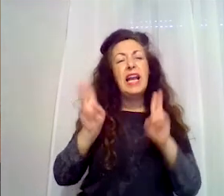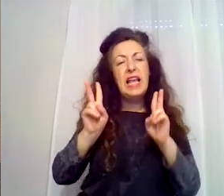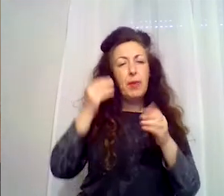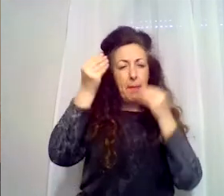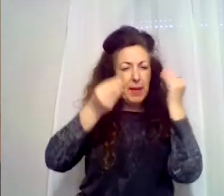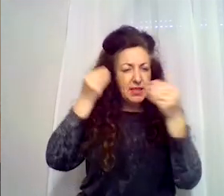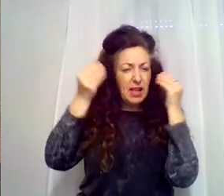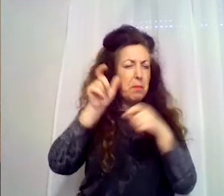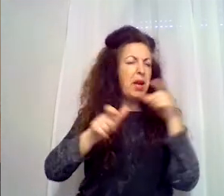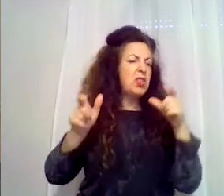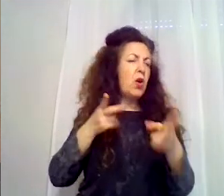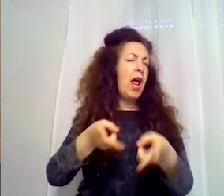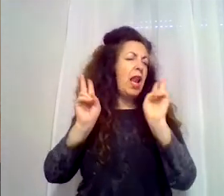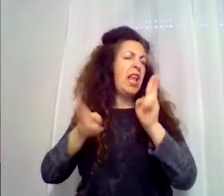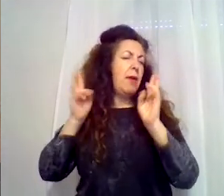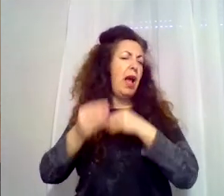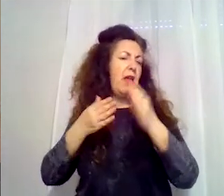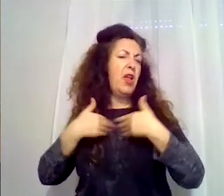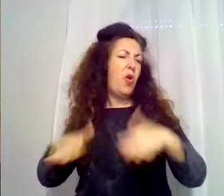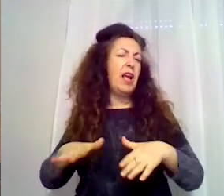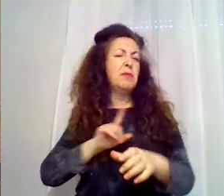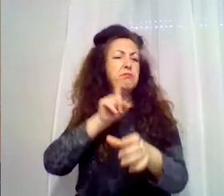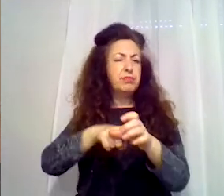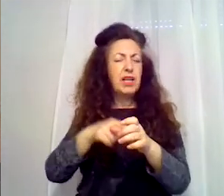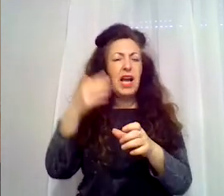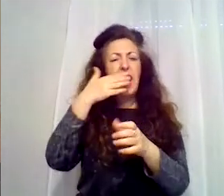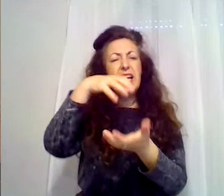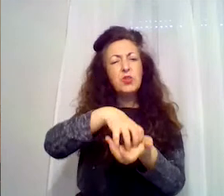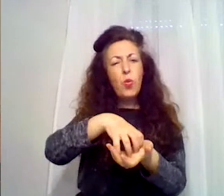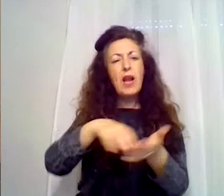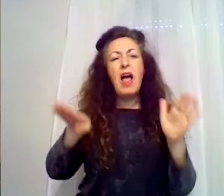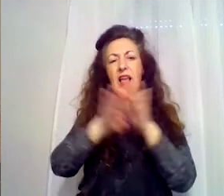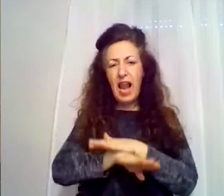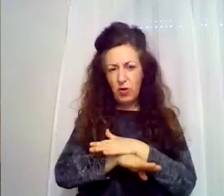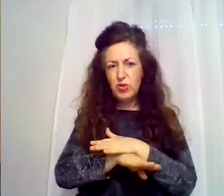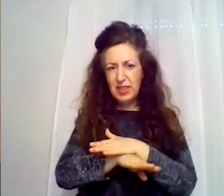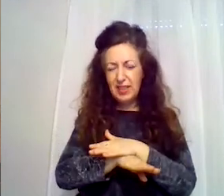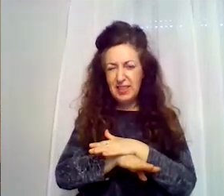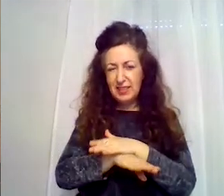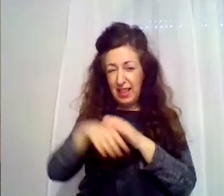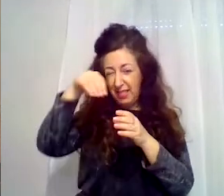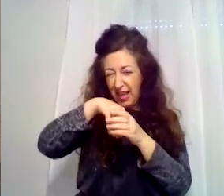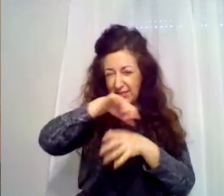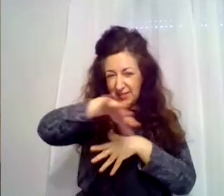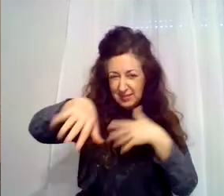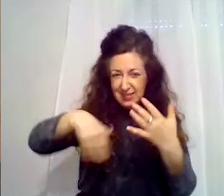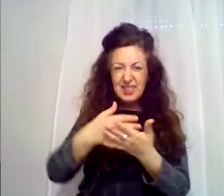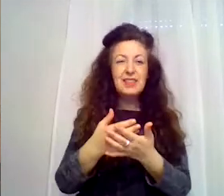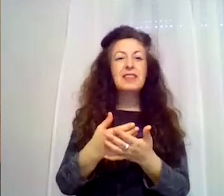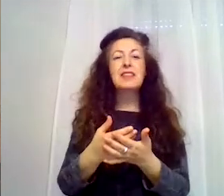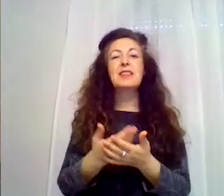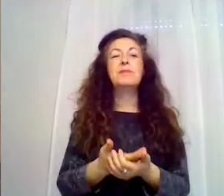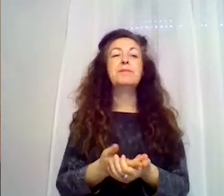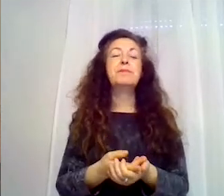es un libro que no les aconsejo leer, a mí me lo dijeron del Satiricón de Petronio, a los 13 años yo corrí a comprar el Satiricón